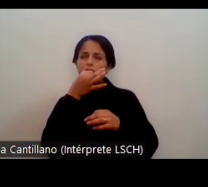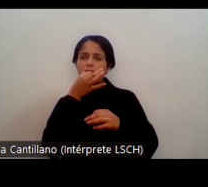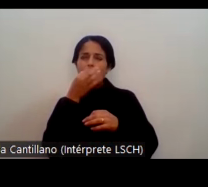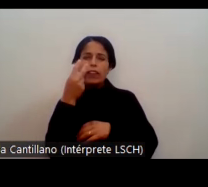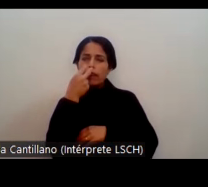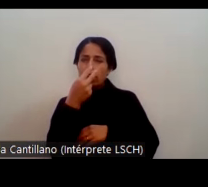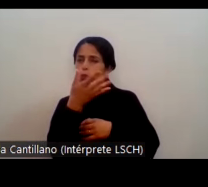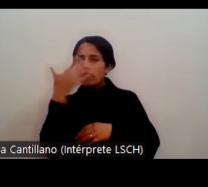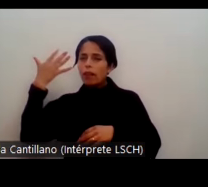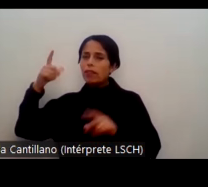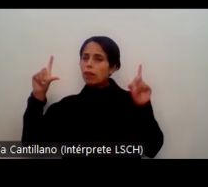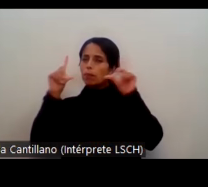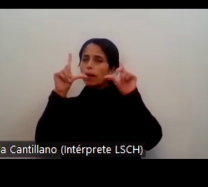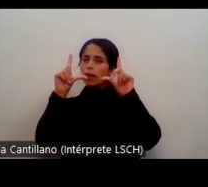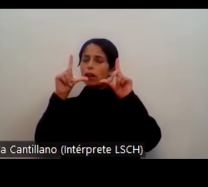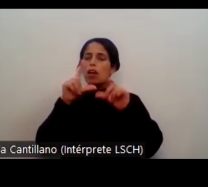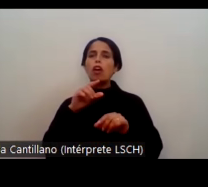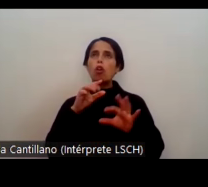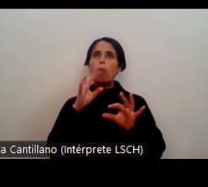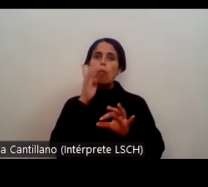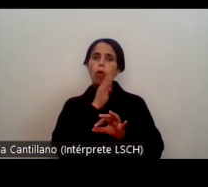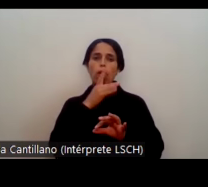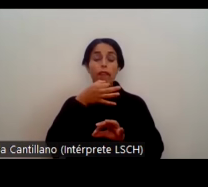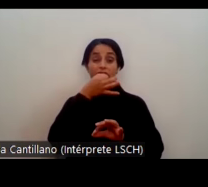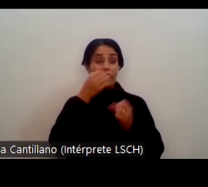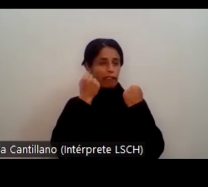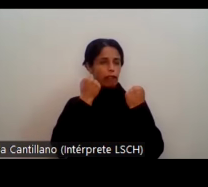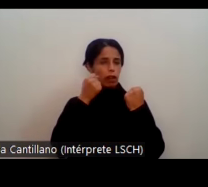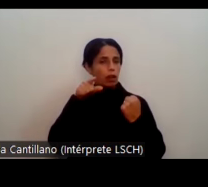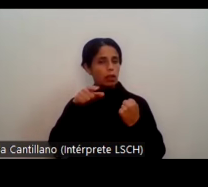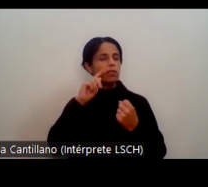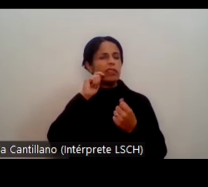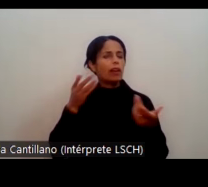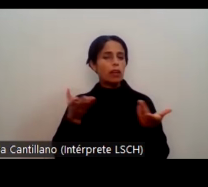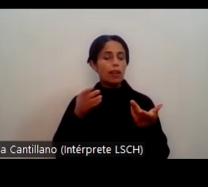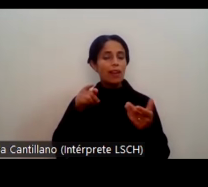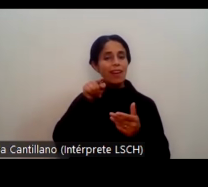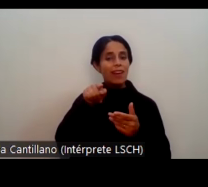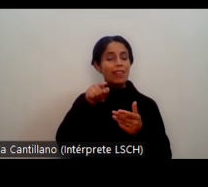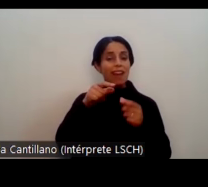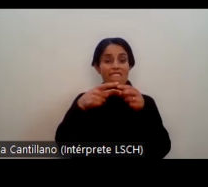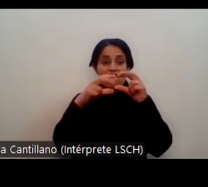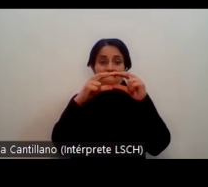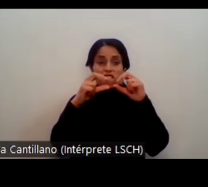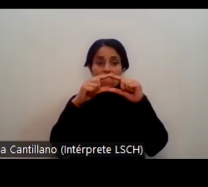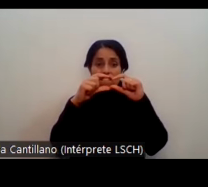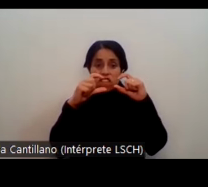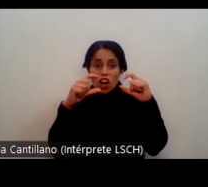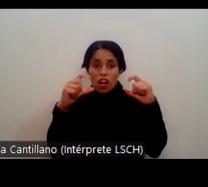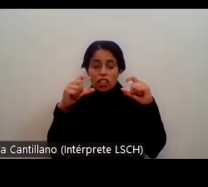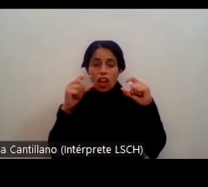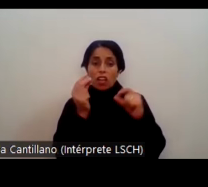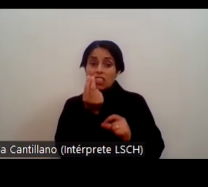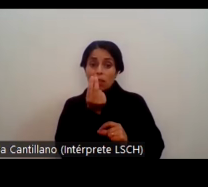¿no? Del otro lado de la cordillera. De eso estamos hablando, y eso significa que estas vainas o las semillas y las